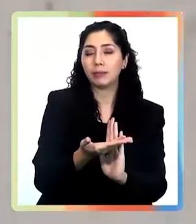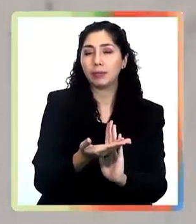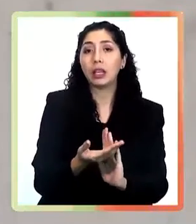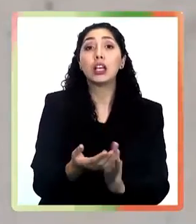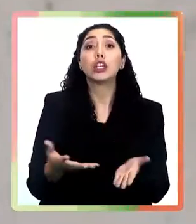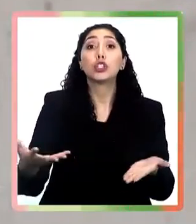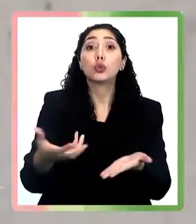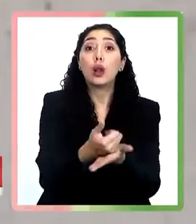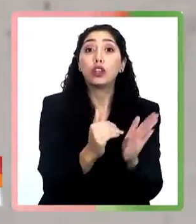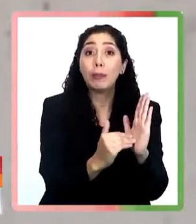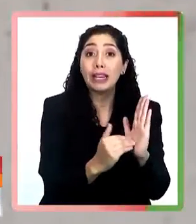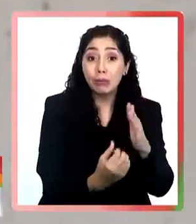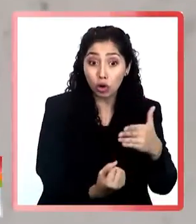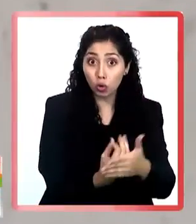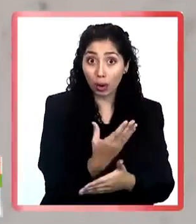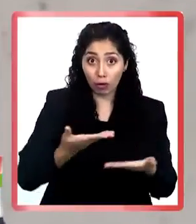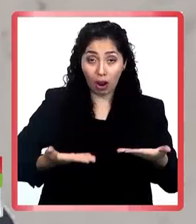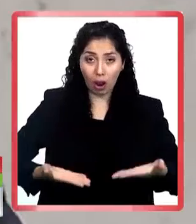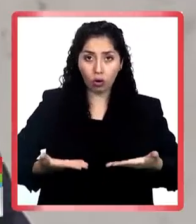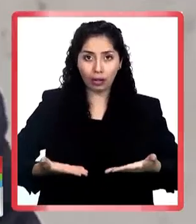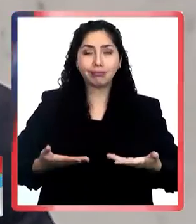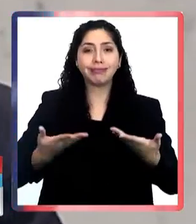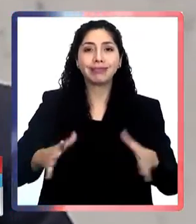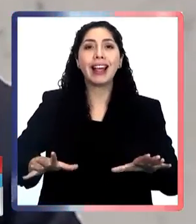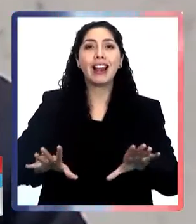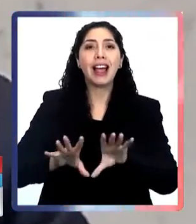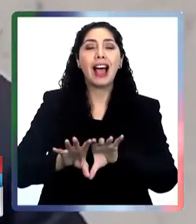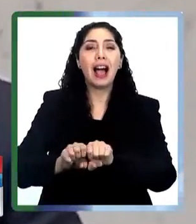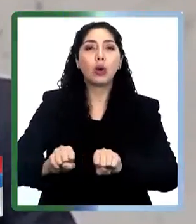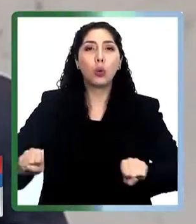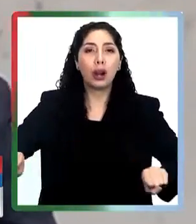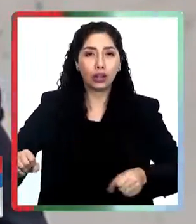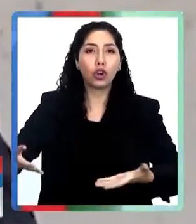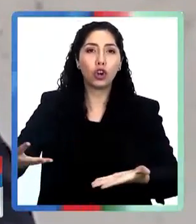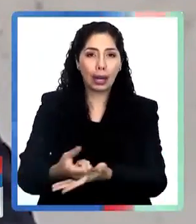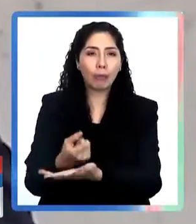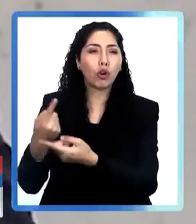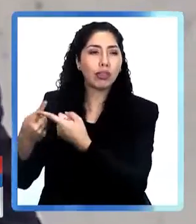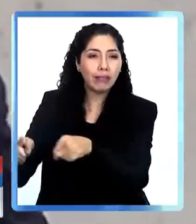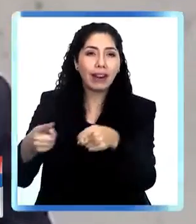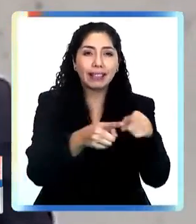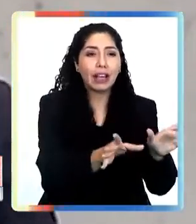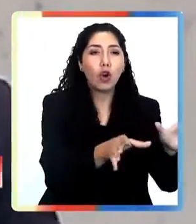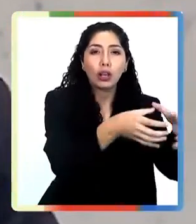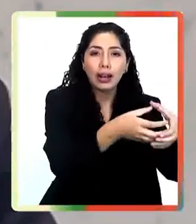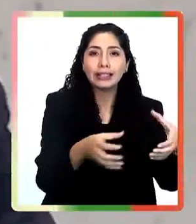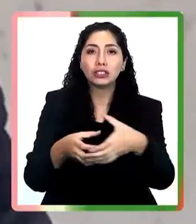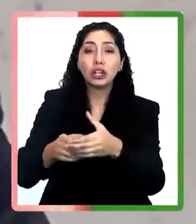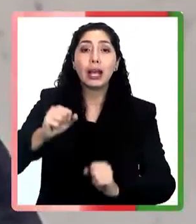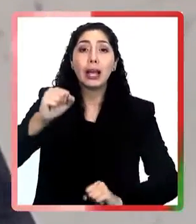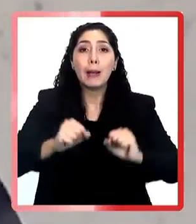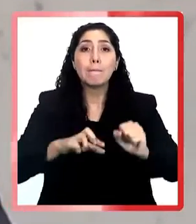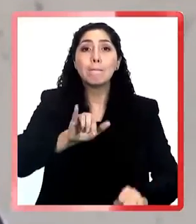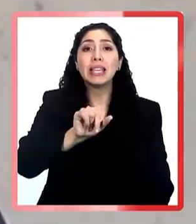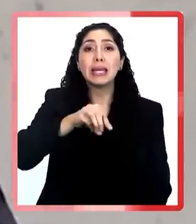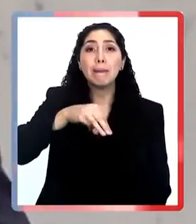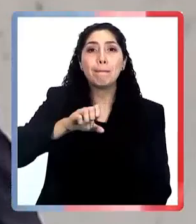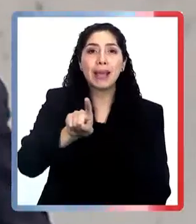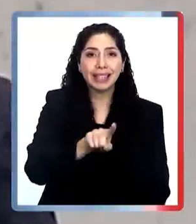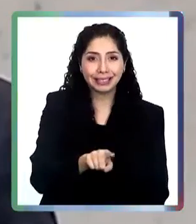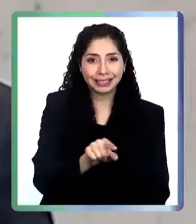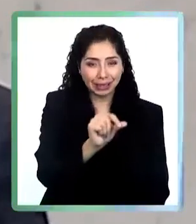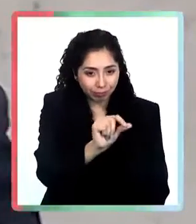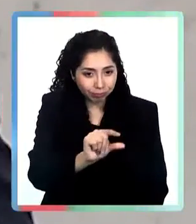el nuevo salario mínimo viene de la mano con el acuerdo al que llegamos con todas las organizaciones de pymes muchas de ellas aquí presentes